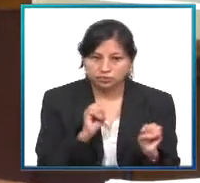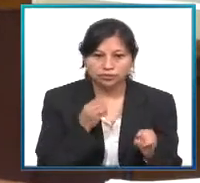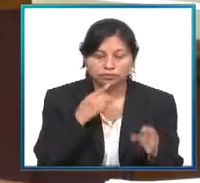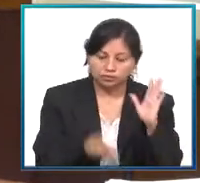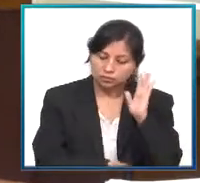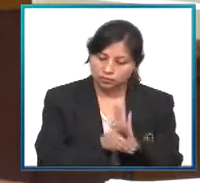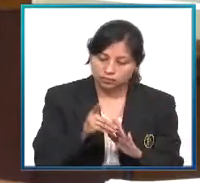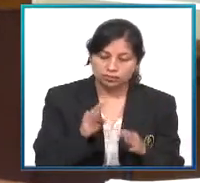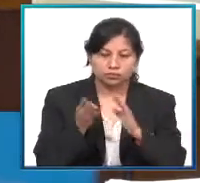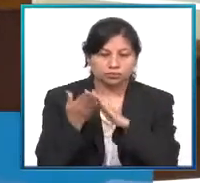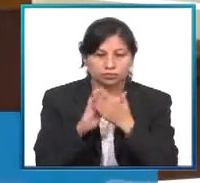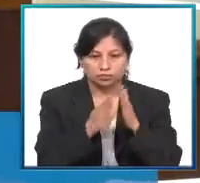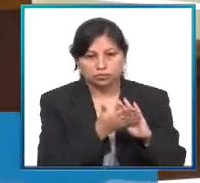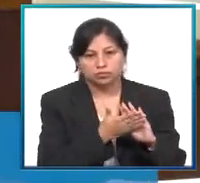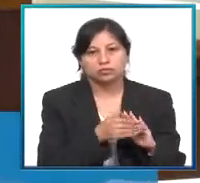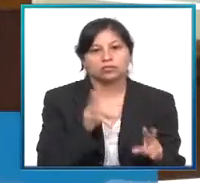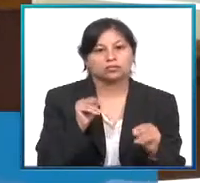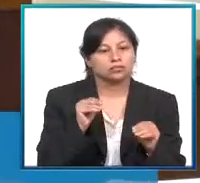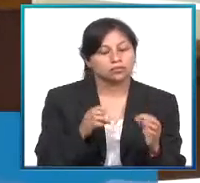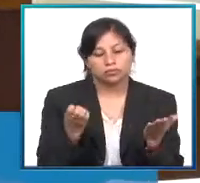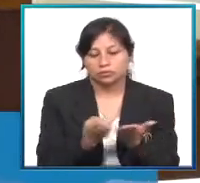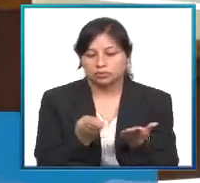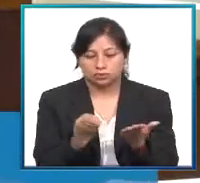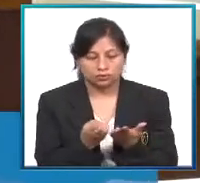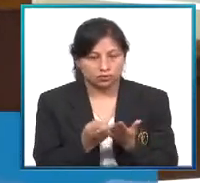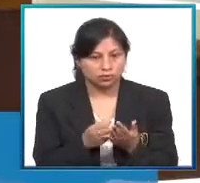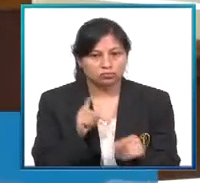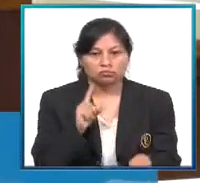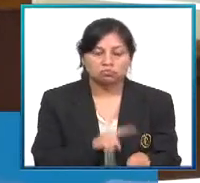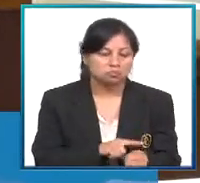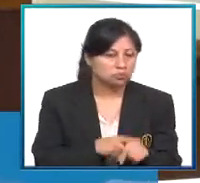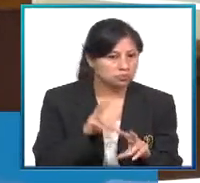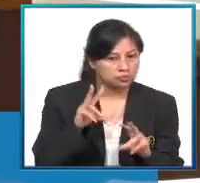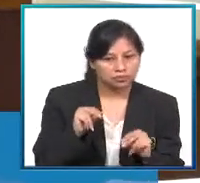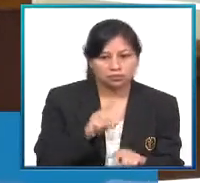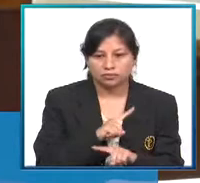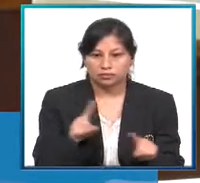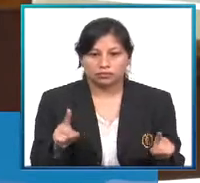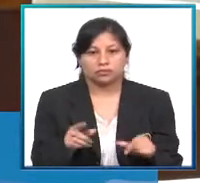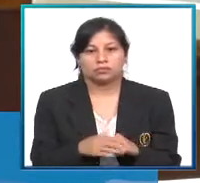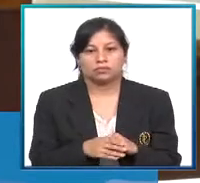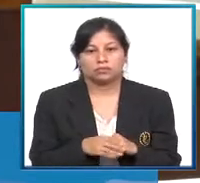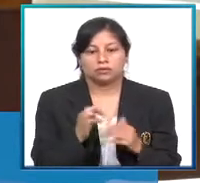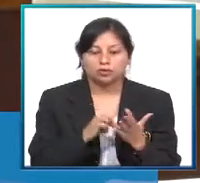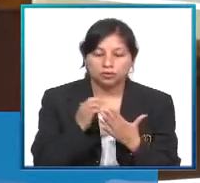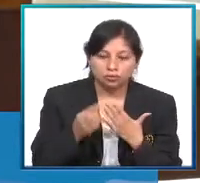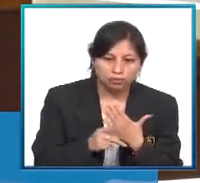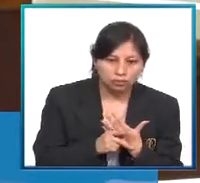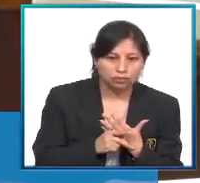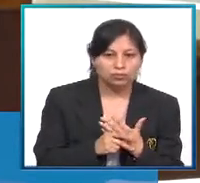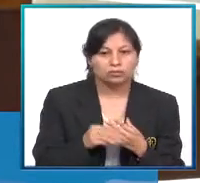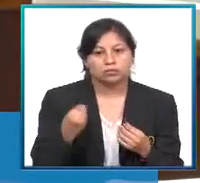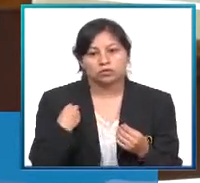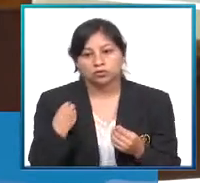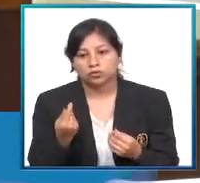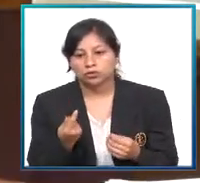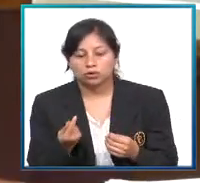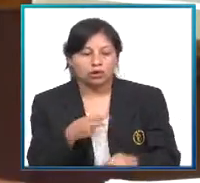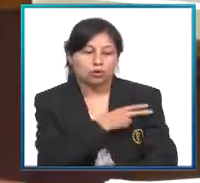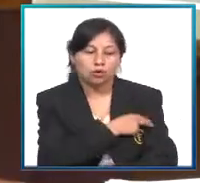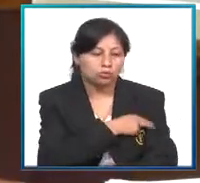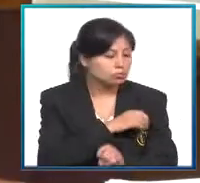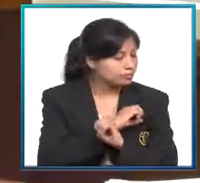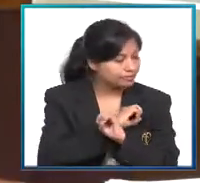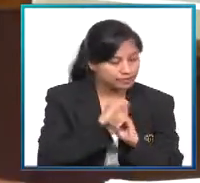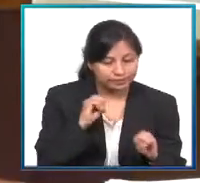en el desarrollo comunitario. No hay escuelas por el momento, no hay, digamos, algún proyecto de un centro o un puesto de